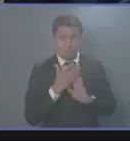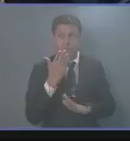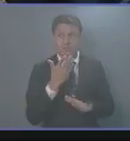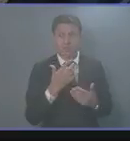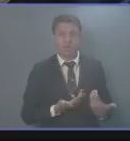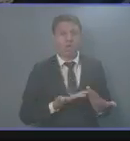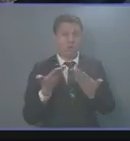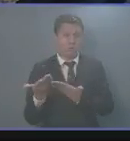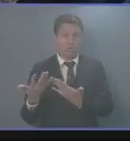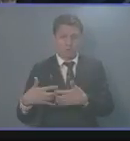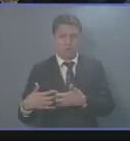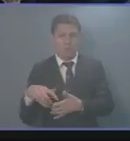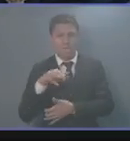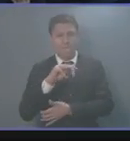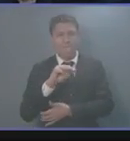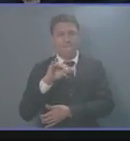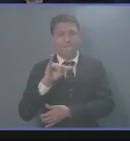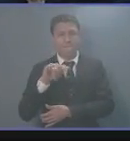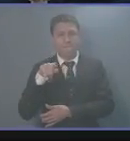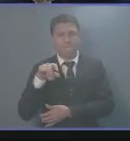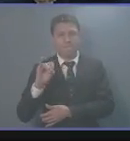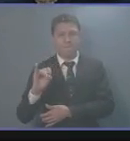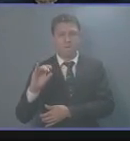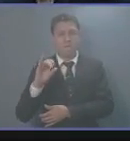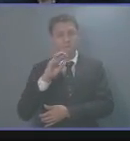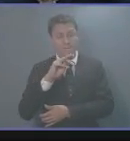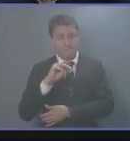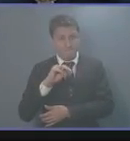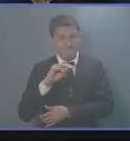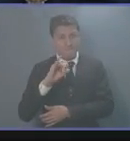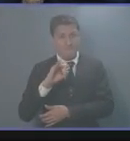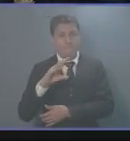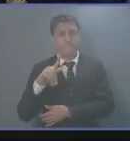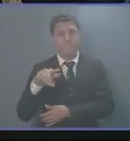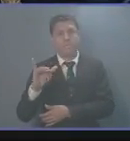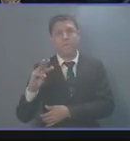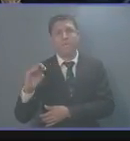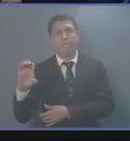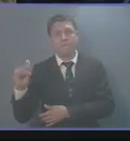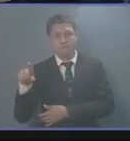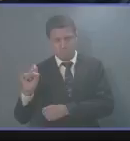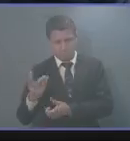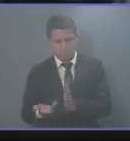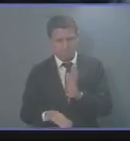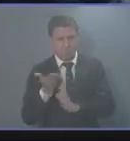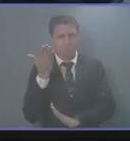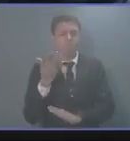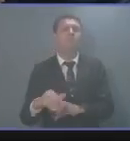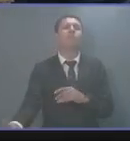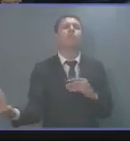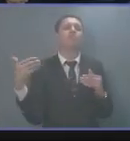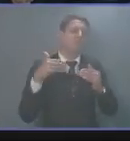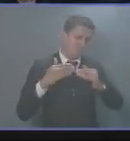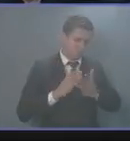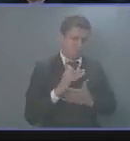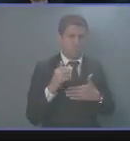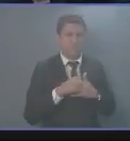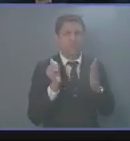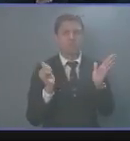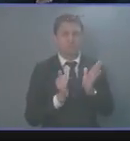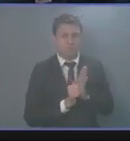MIPYMES. Ha habido esfuerzo desde el Ejecutivo, el Ministerio de Economía, pero también desde este órgano